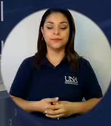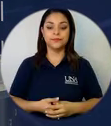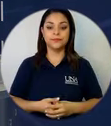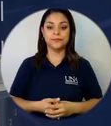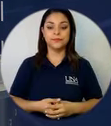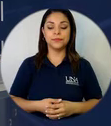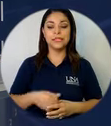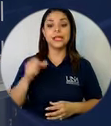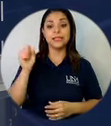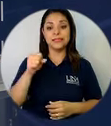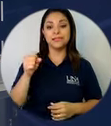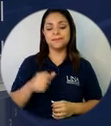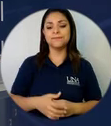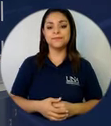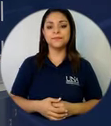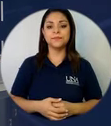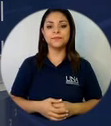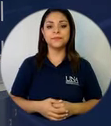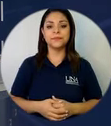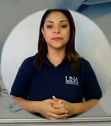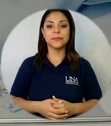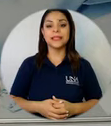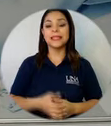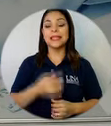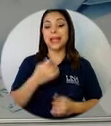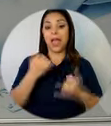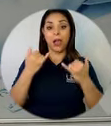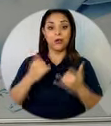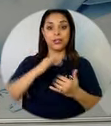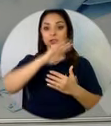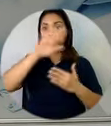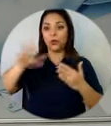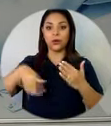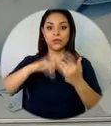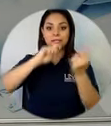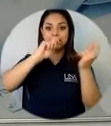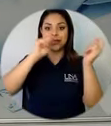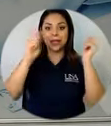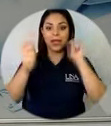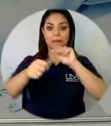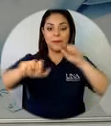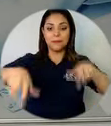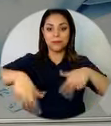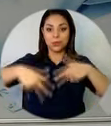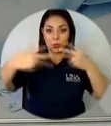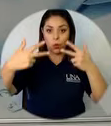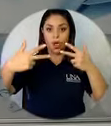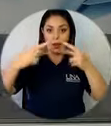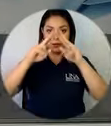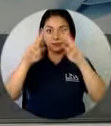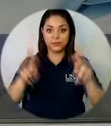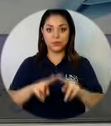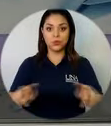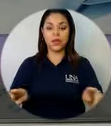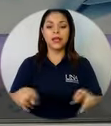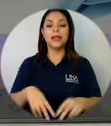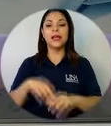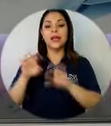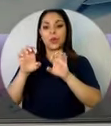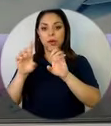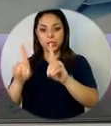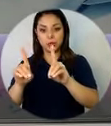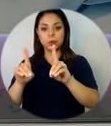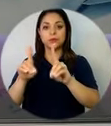mundo a los hogares. Sí, decir, pasámonos todos a la virtualidad, la educación a la virtualidad,